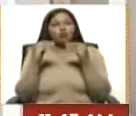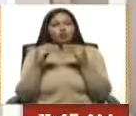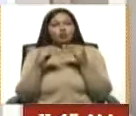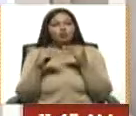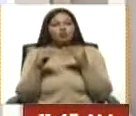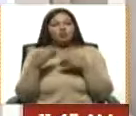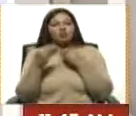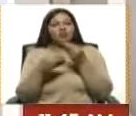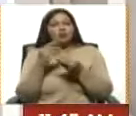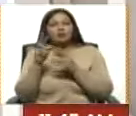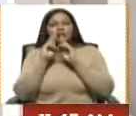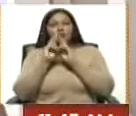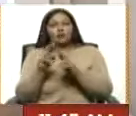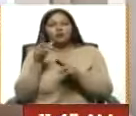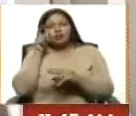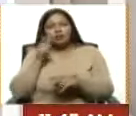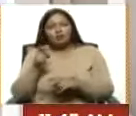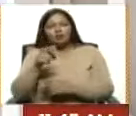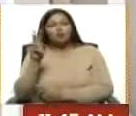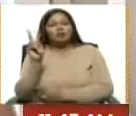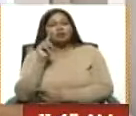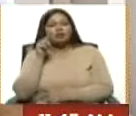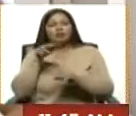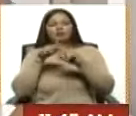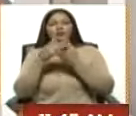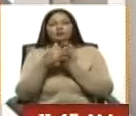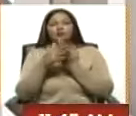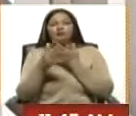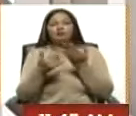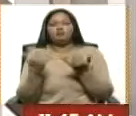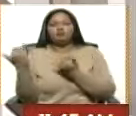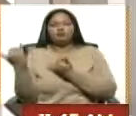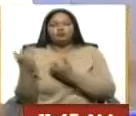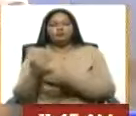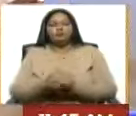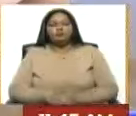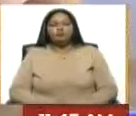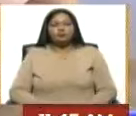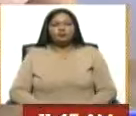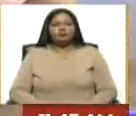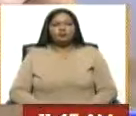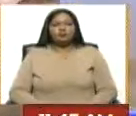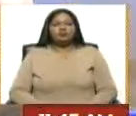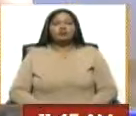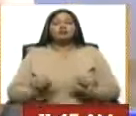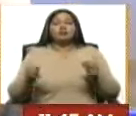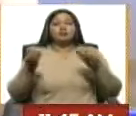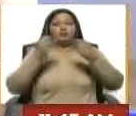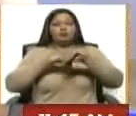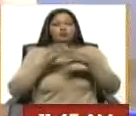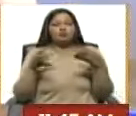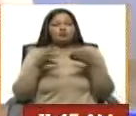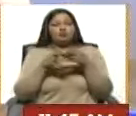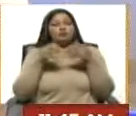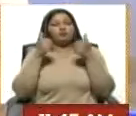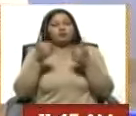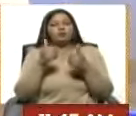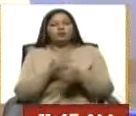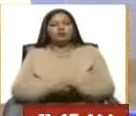ha sido esta respuesta del pueblo venezolano ante ese tipo de comunicación? Yo creo que se ha conformado un gran equipo.